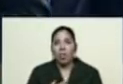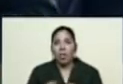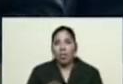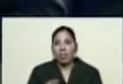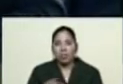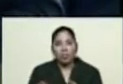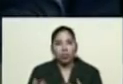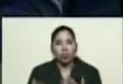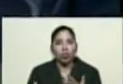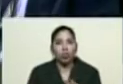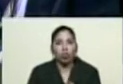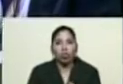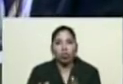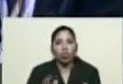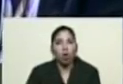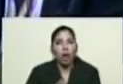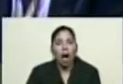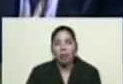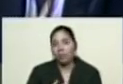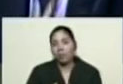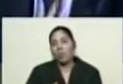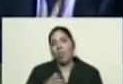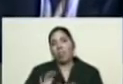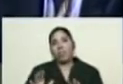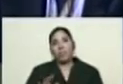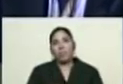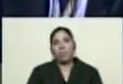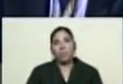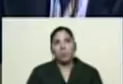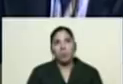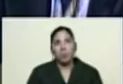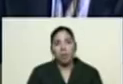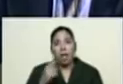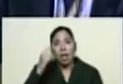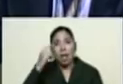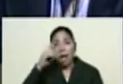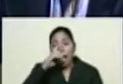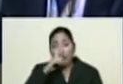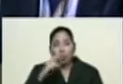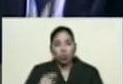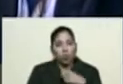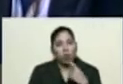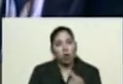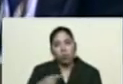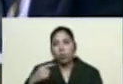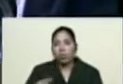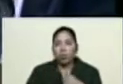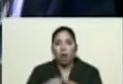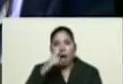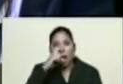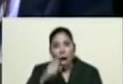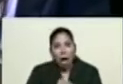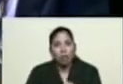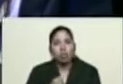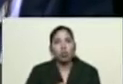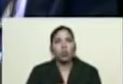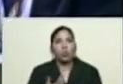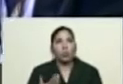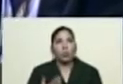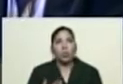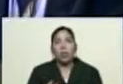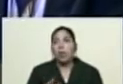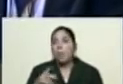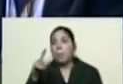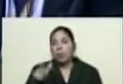fecha, año a año, sobre todo cuando se nos fue un ser querido, hay algo que se